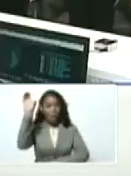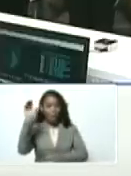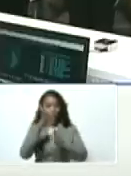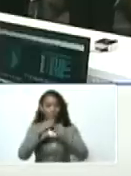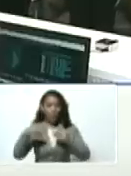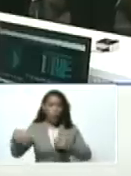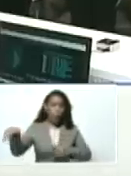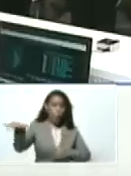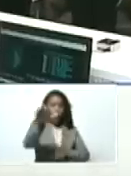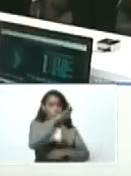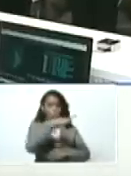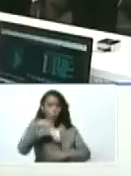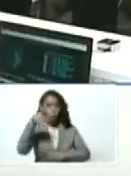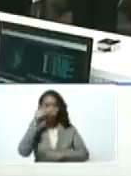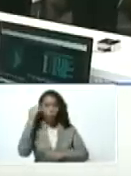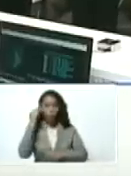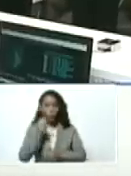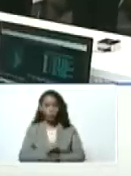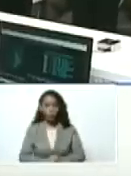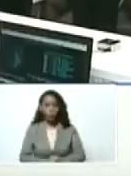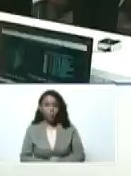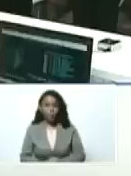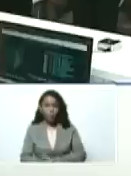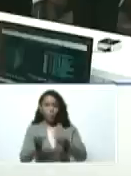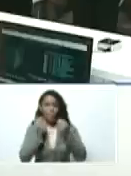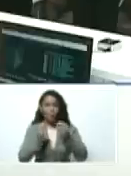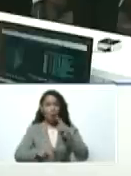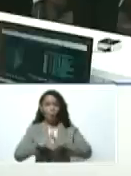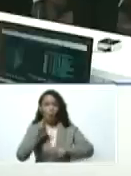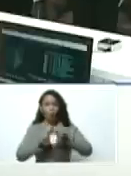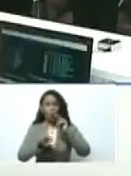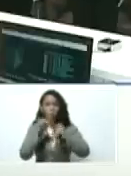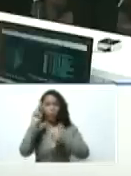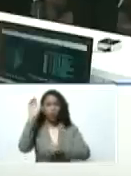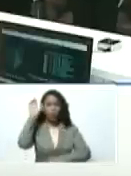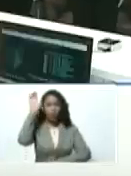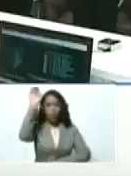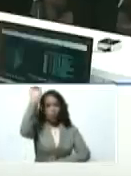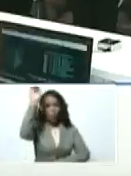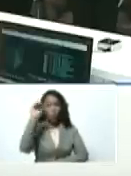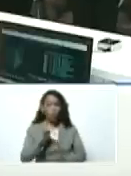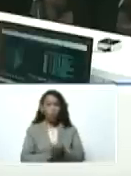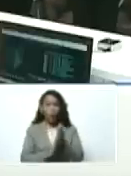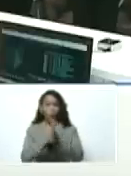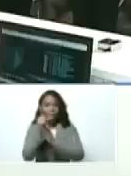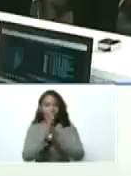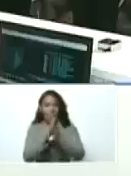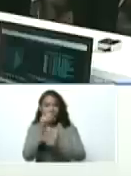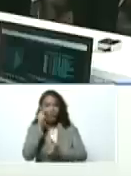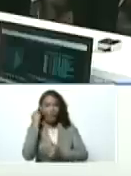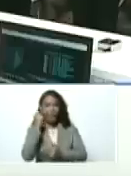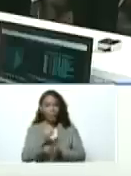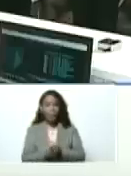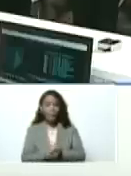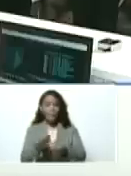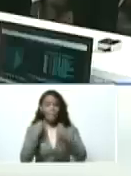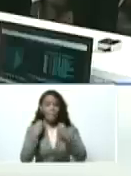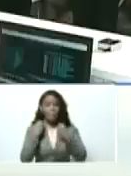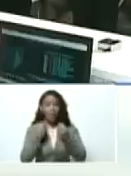todos y de todas. Para construir el futuro, emprender para